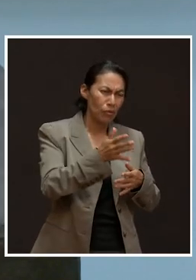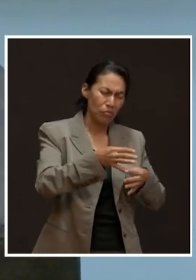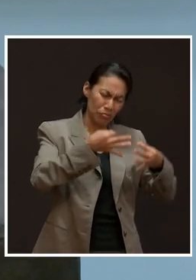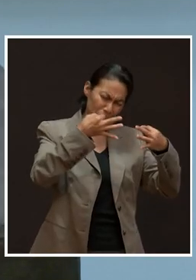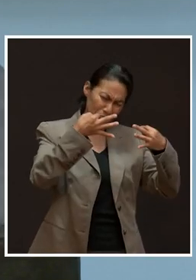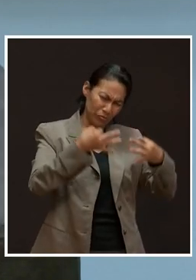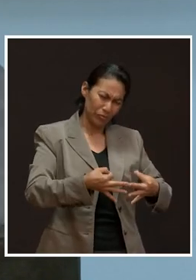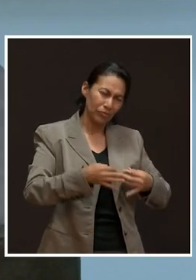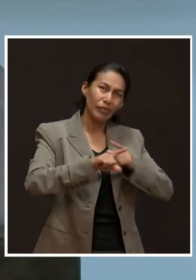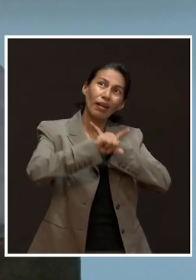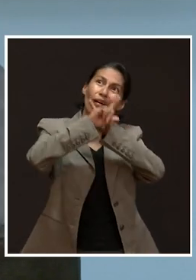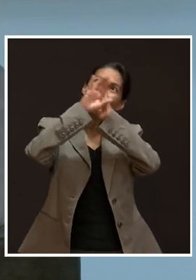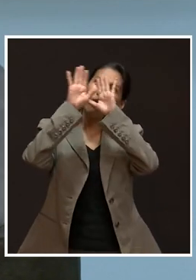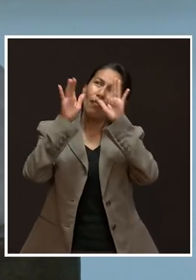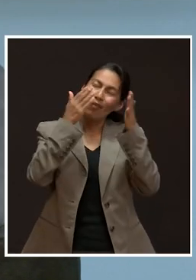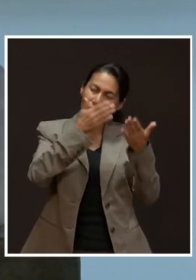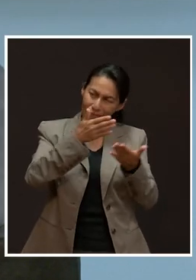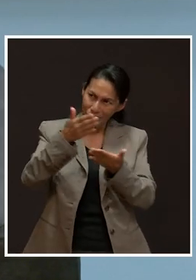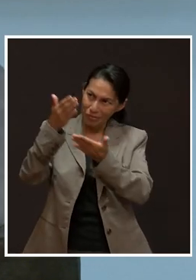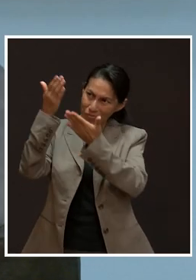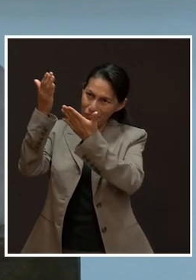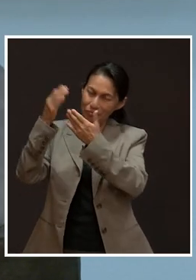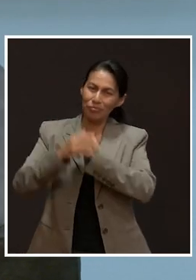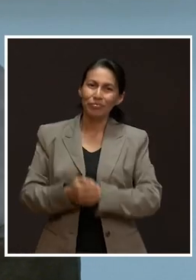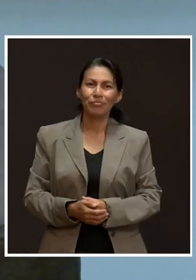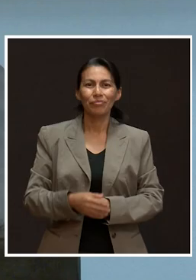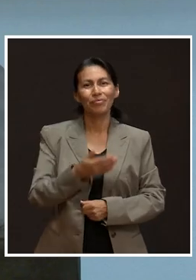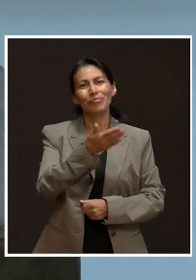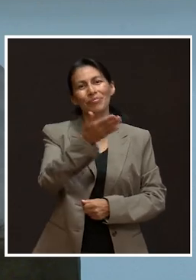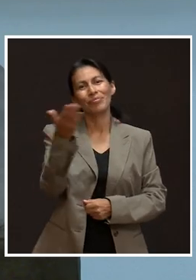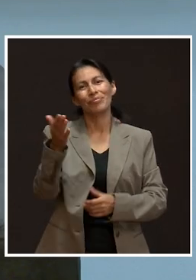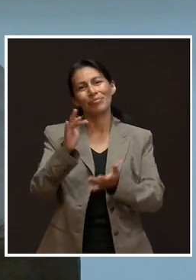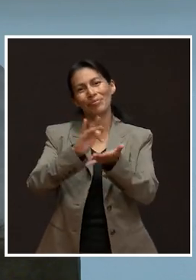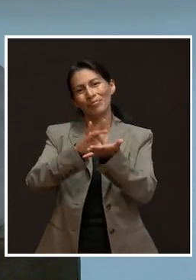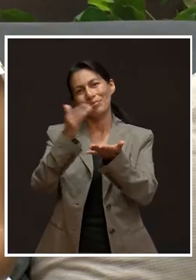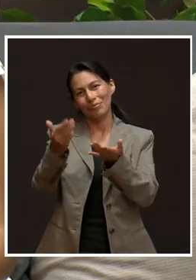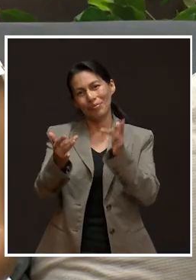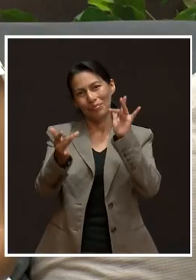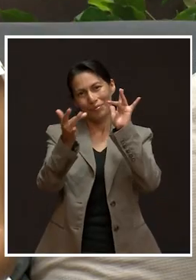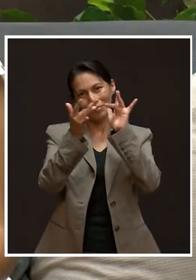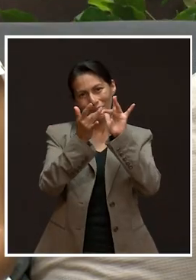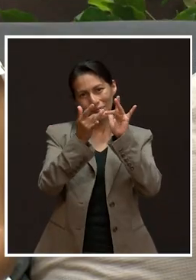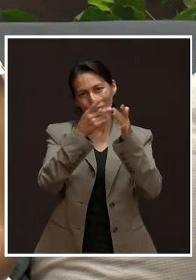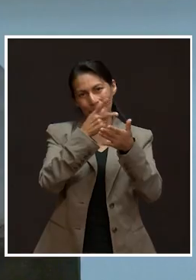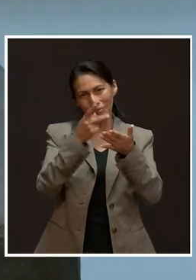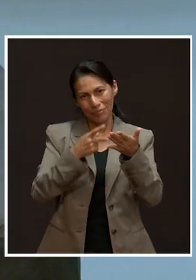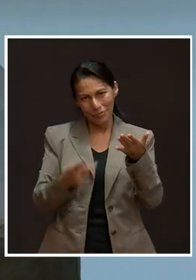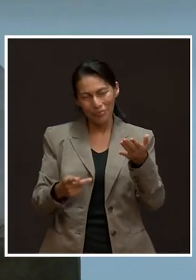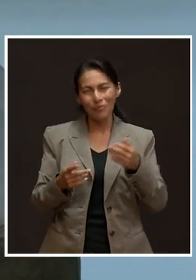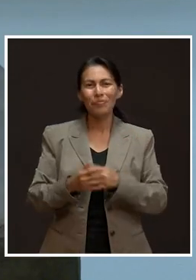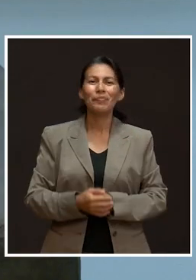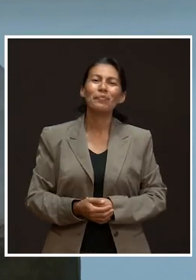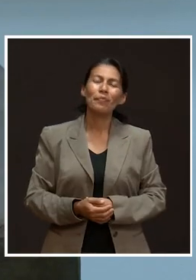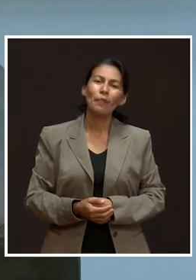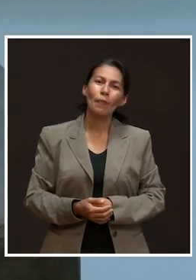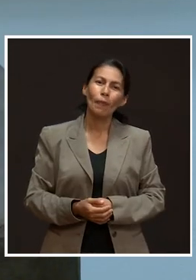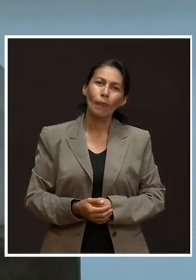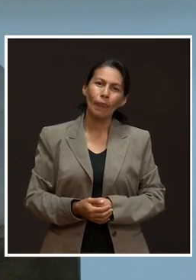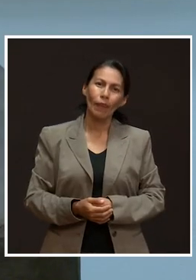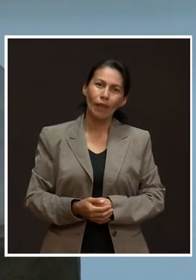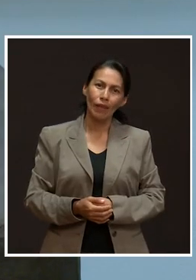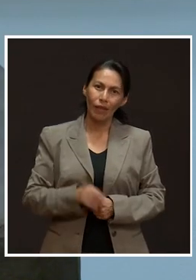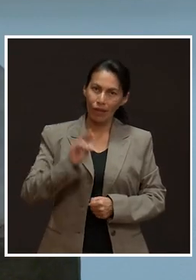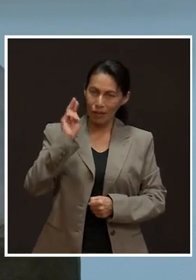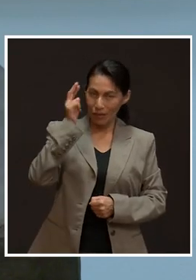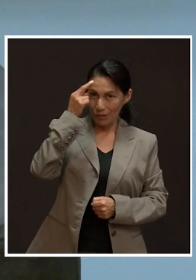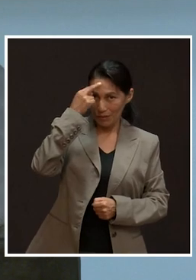preparando para ser un instrumento cada vez más para su gloria y honor. Y gracias a ustedes por